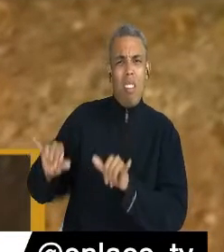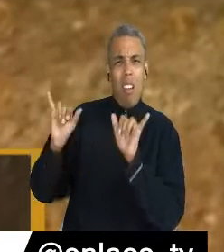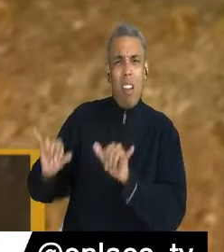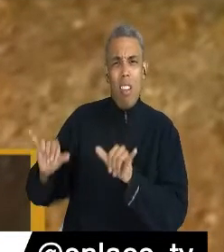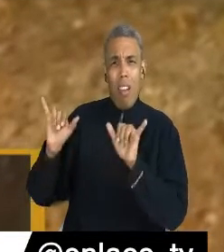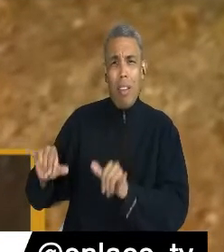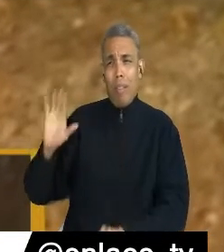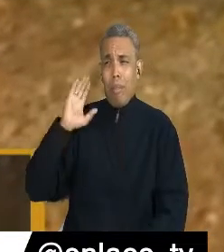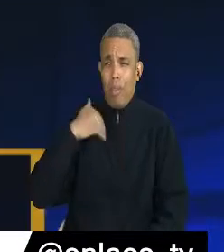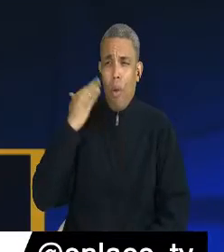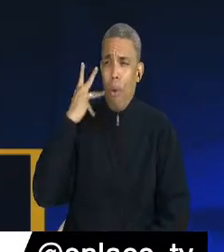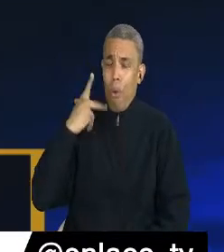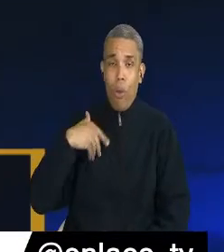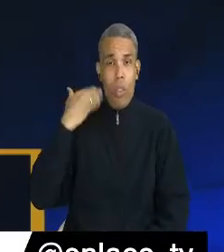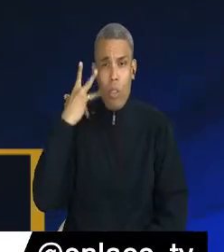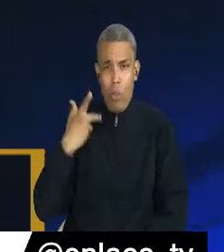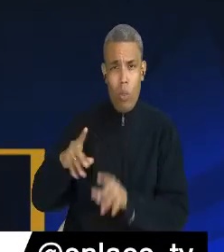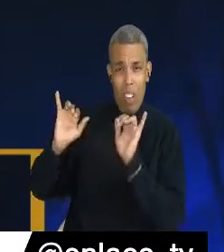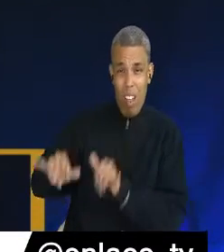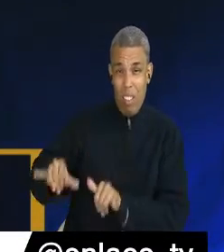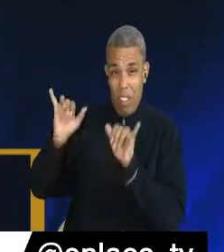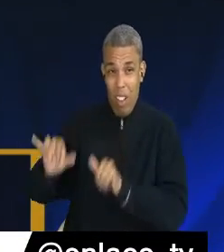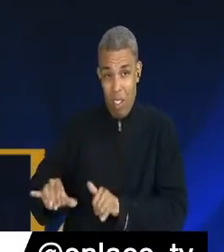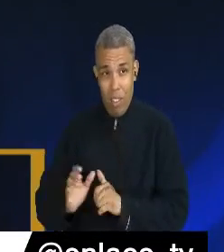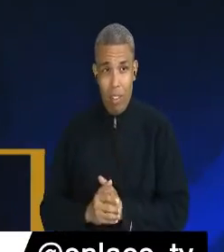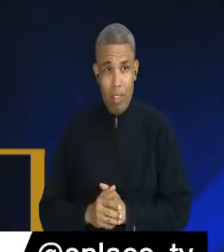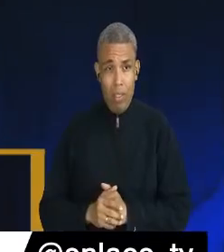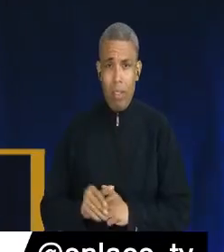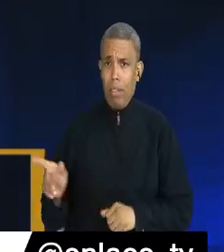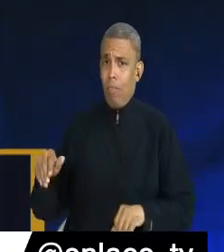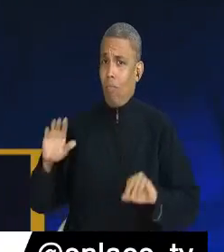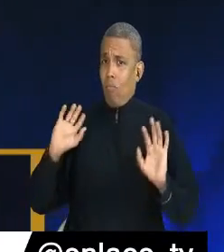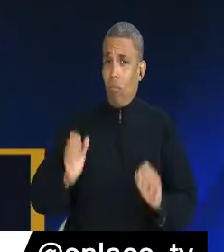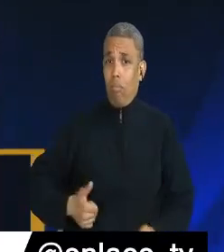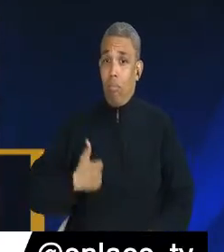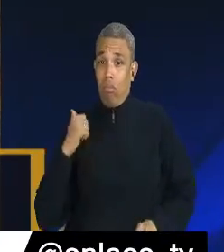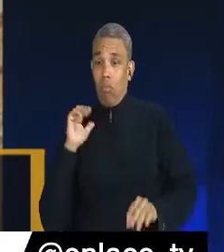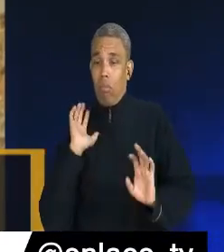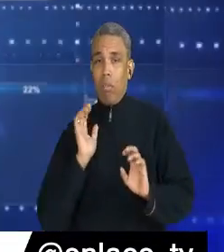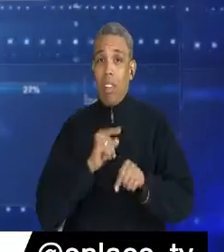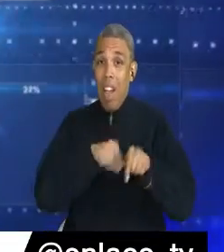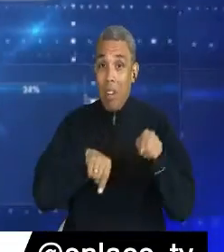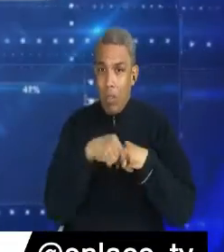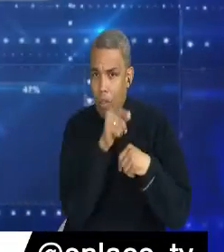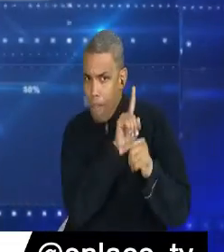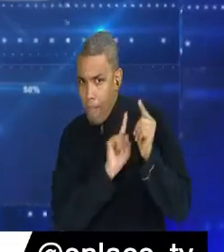vía día y noche según los afectados el vehículo se ha convertido en el refugio para ladrones